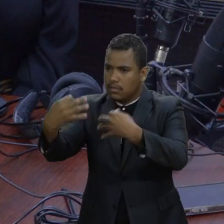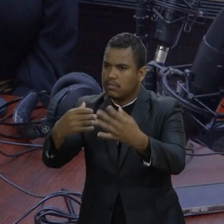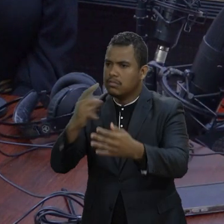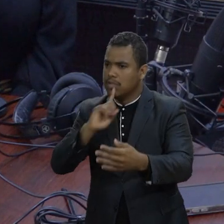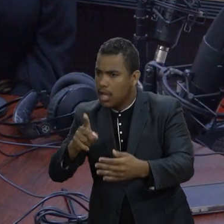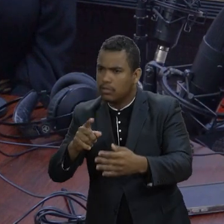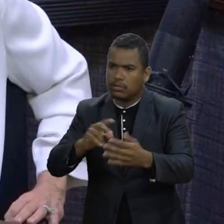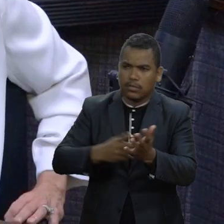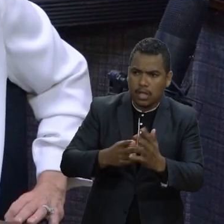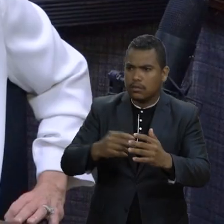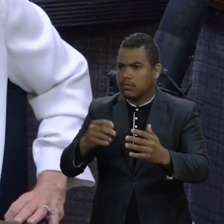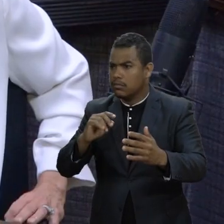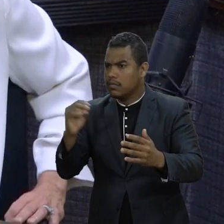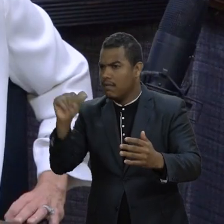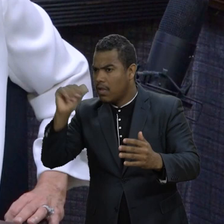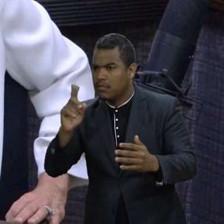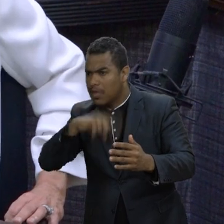este tipo de situaciones?